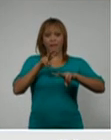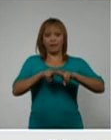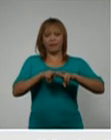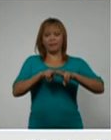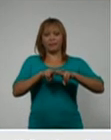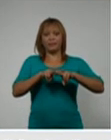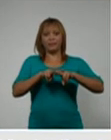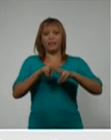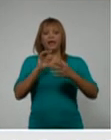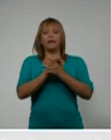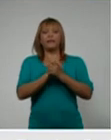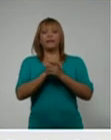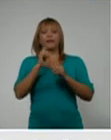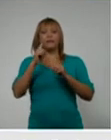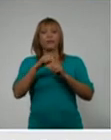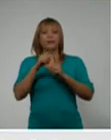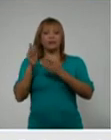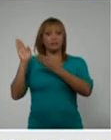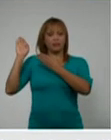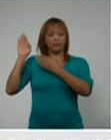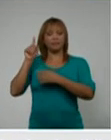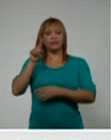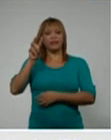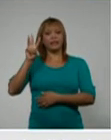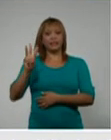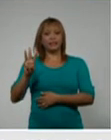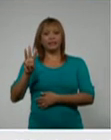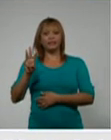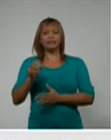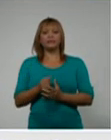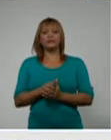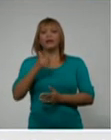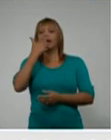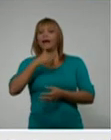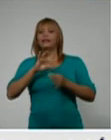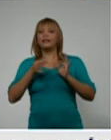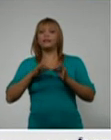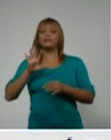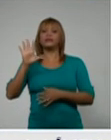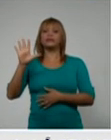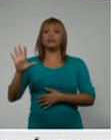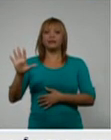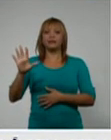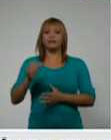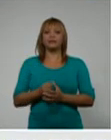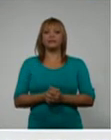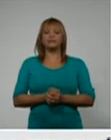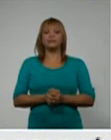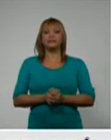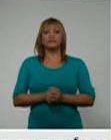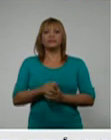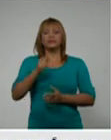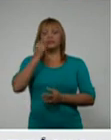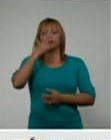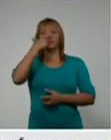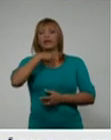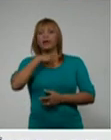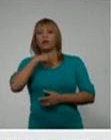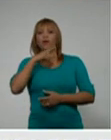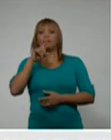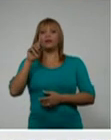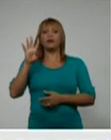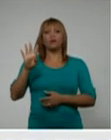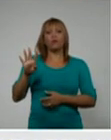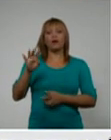de Matanzas son 13, de Artemisa son 5, de Ciego de Ávila y Las Tunas, 4